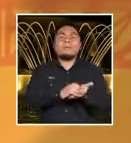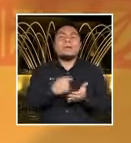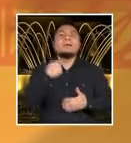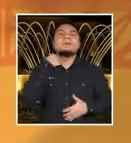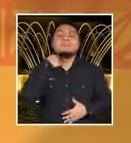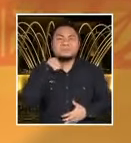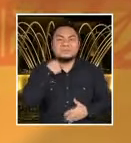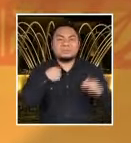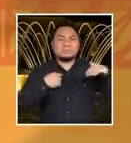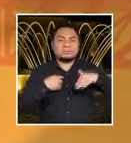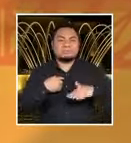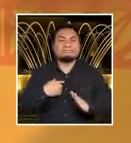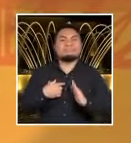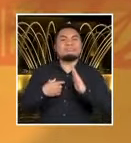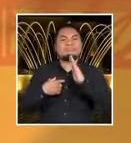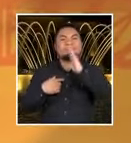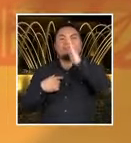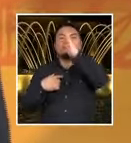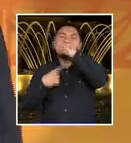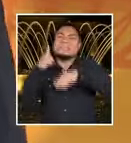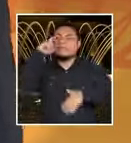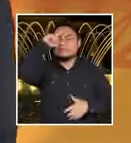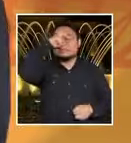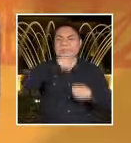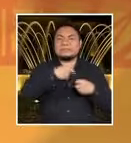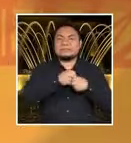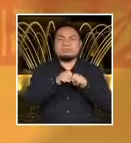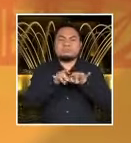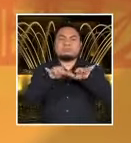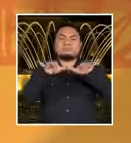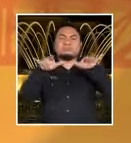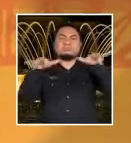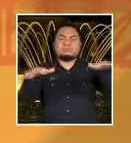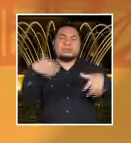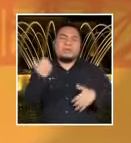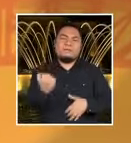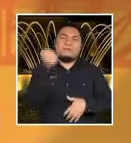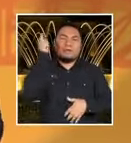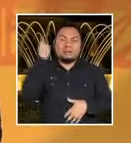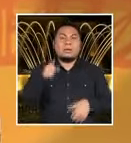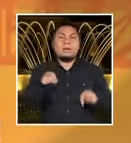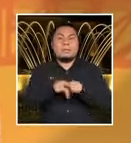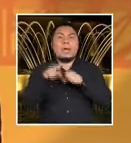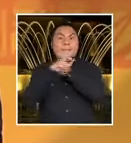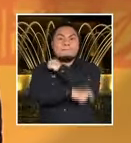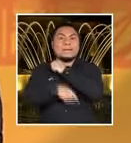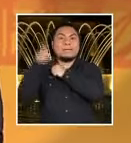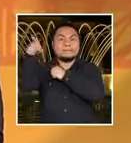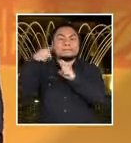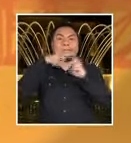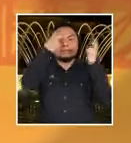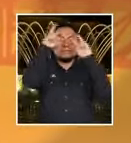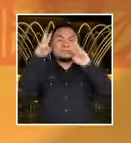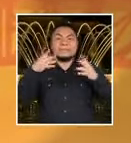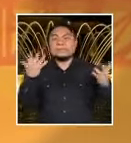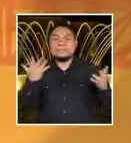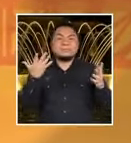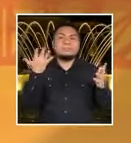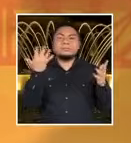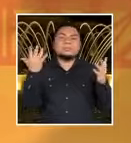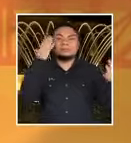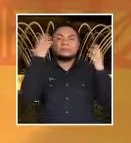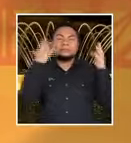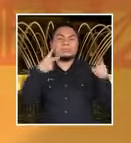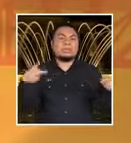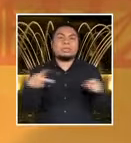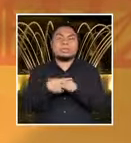por momentos muy difíciles. Países que también viven del turismo y que quizás